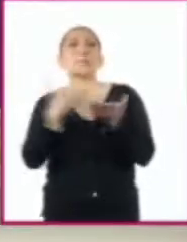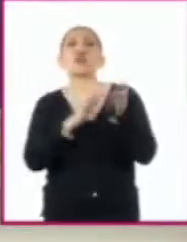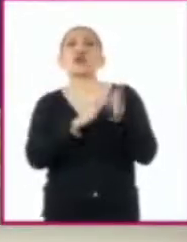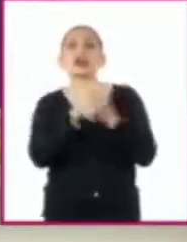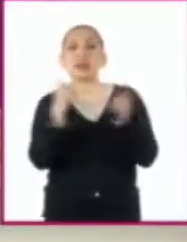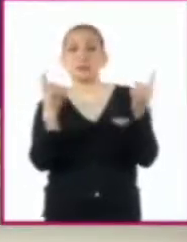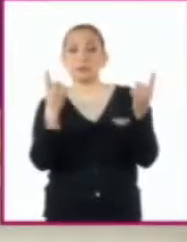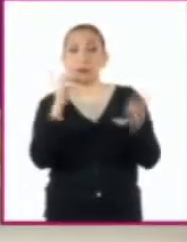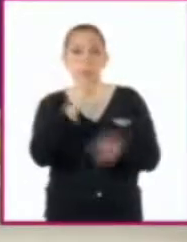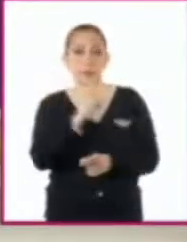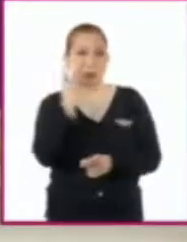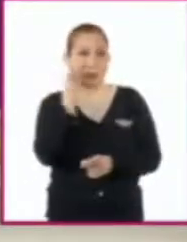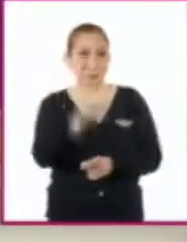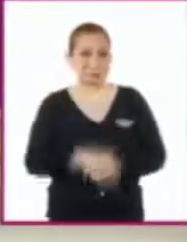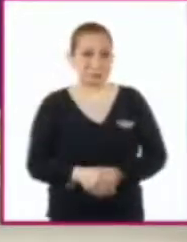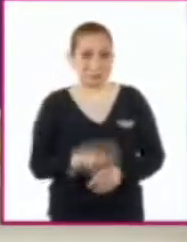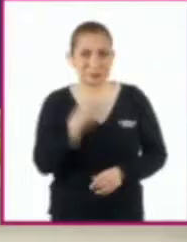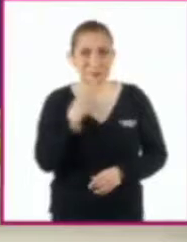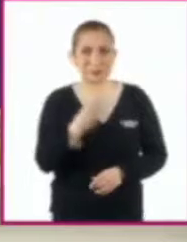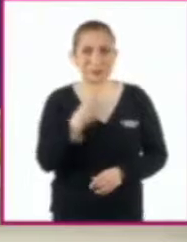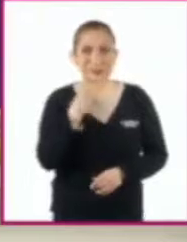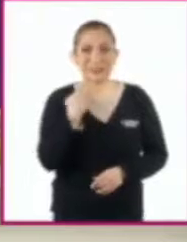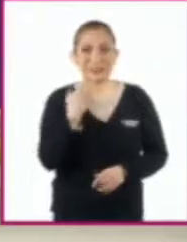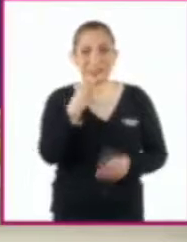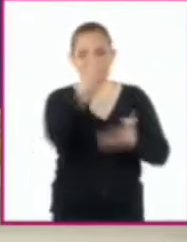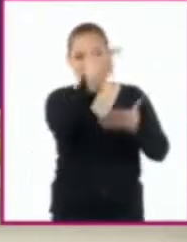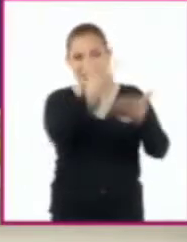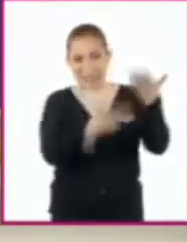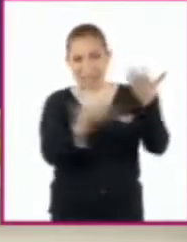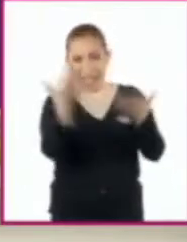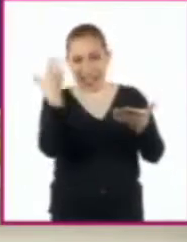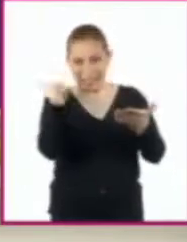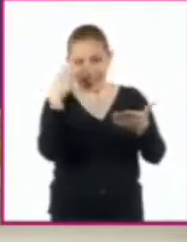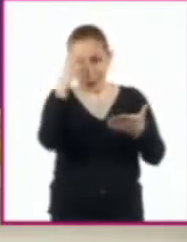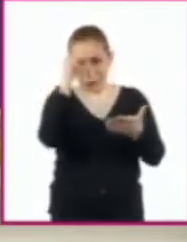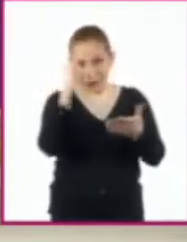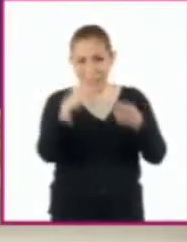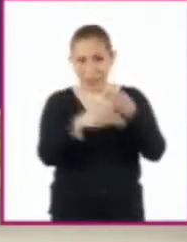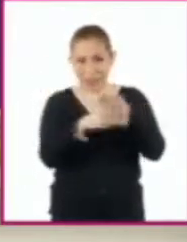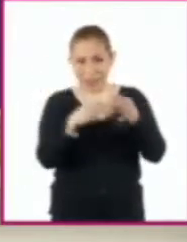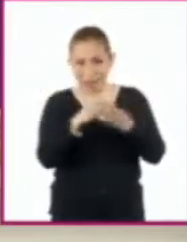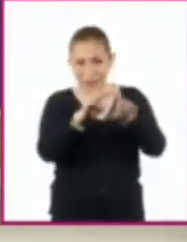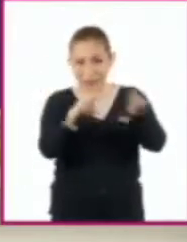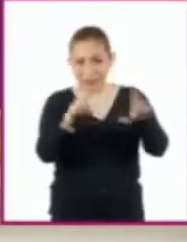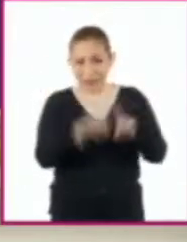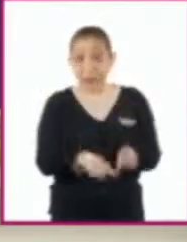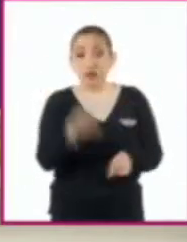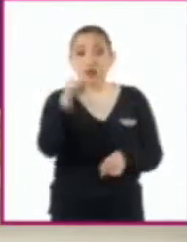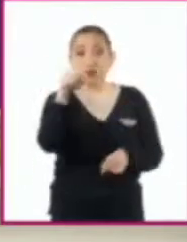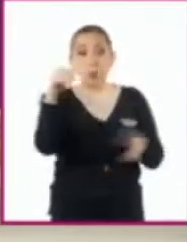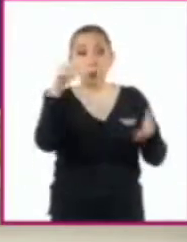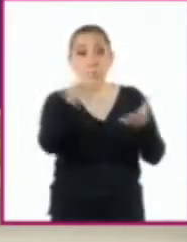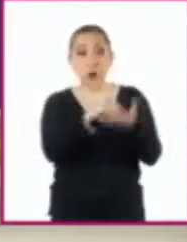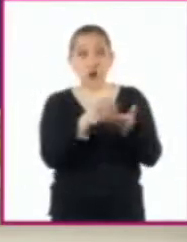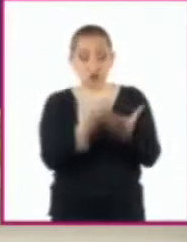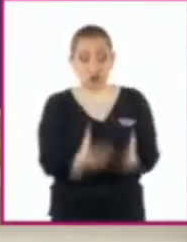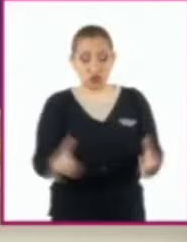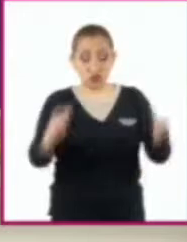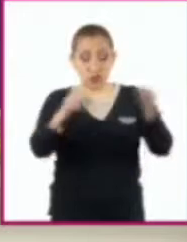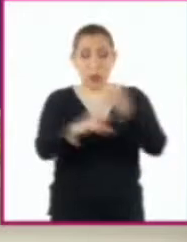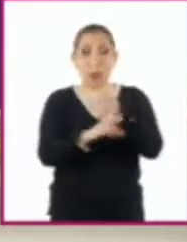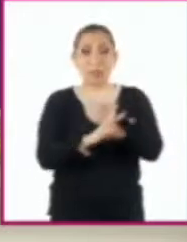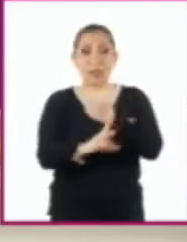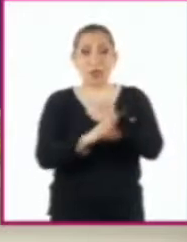de experimentar. Vamos a utilizar los materiales que se solicitaron al inicio de la sesión. Colóquenlos en un recipiente de